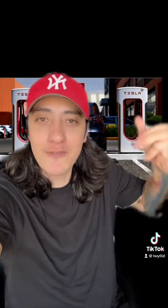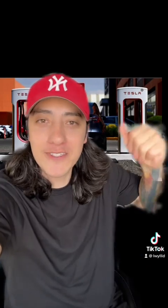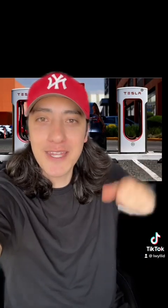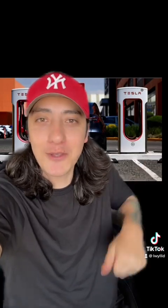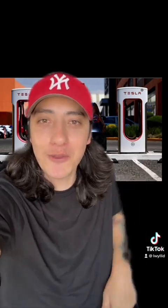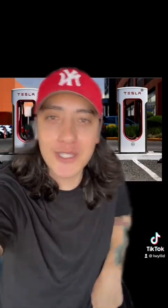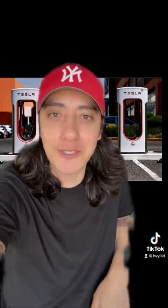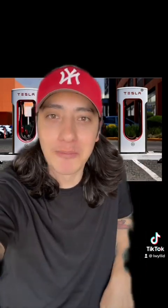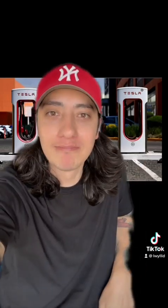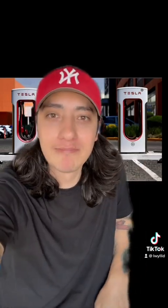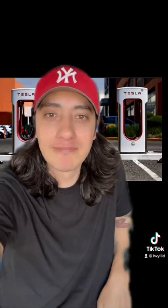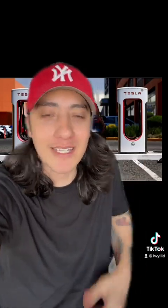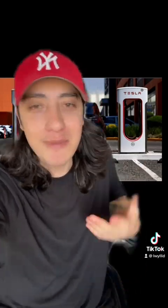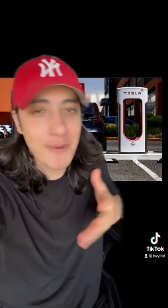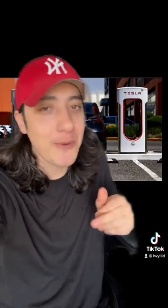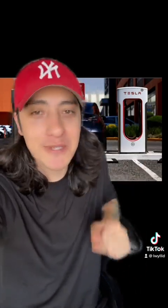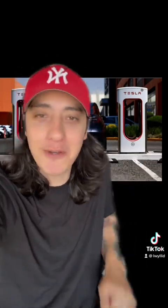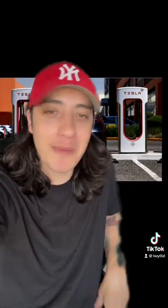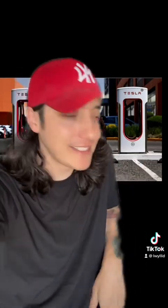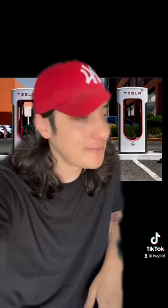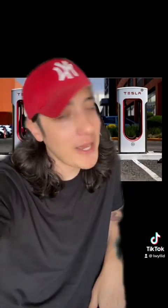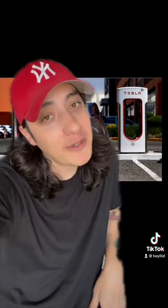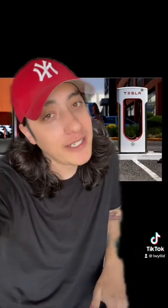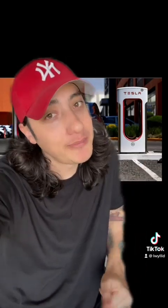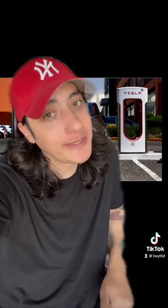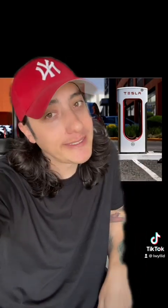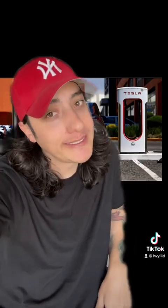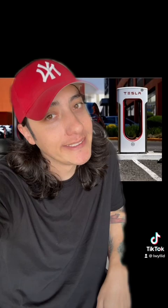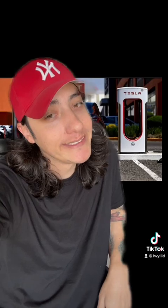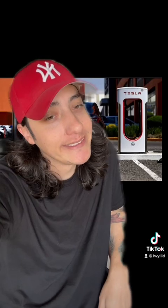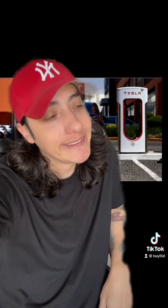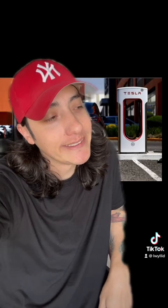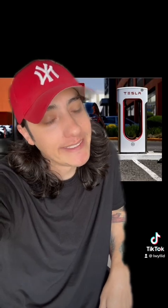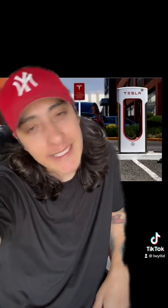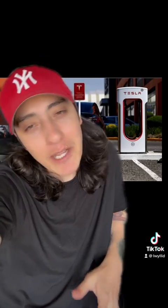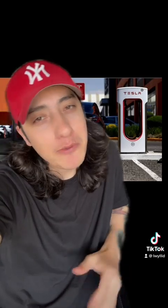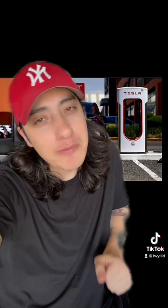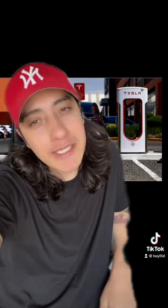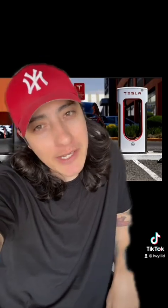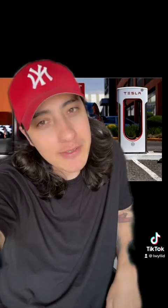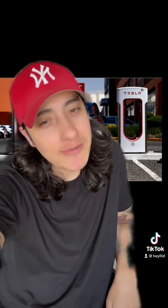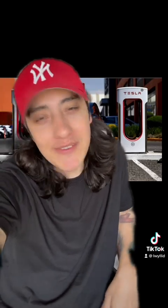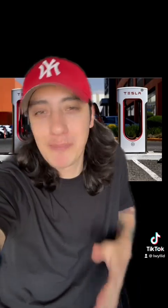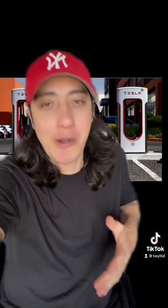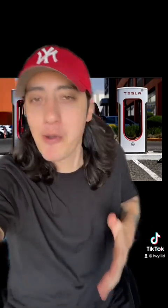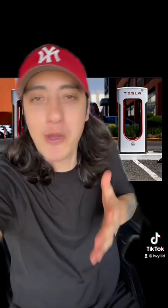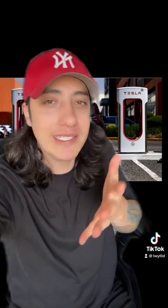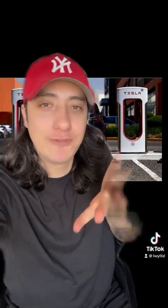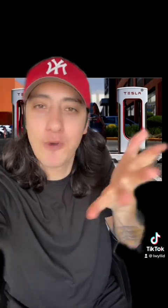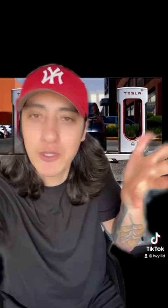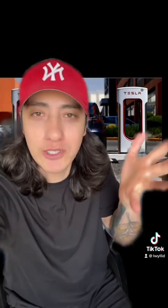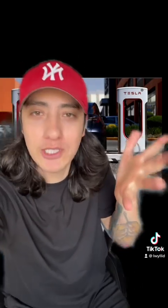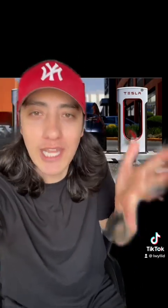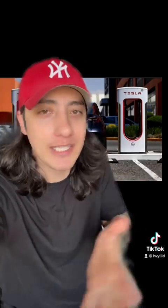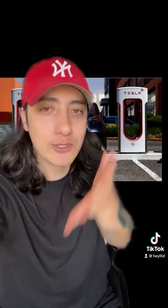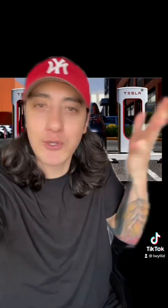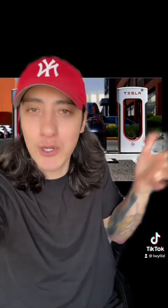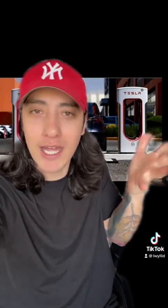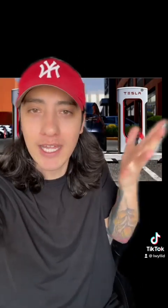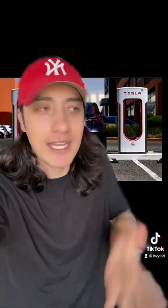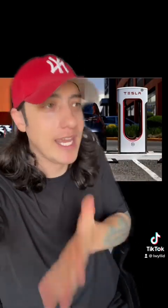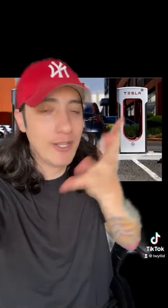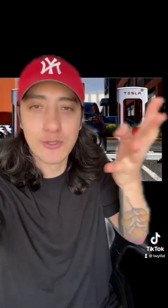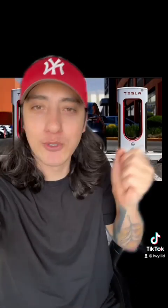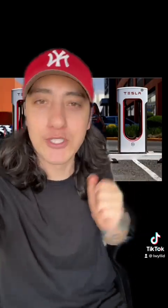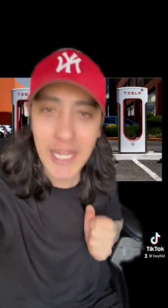¿Quién se beneficia de todo esto? Es mi pregunta nomás, espero que pues, sí, algunos mexicanos se beneficien, pero no es Ford en